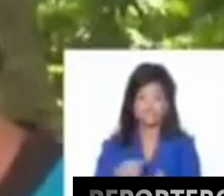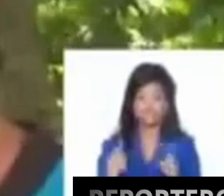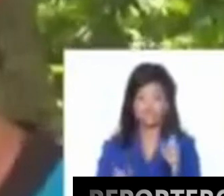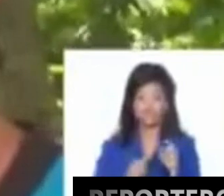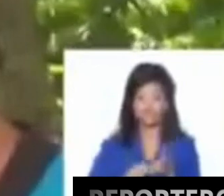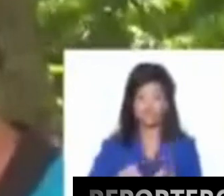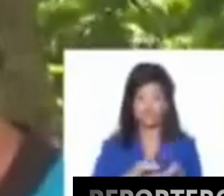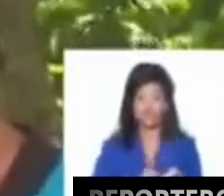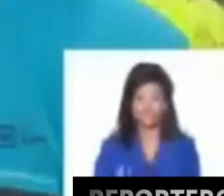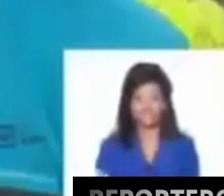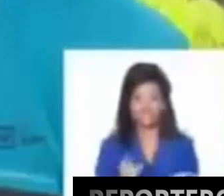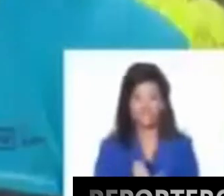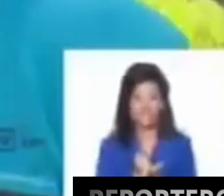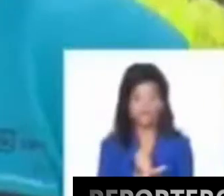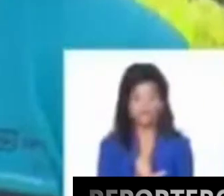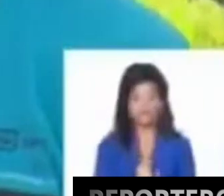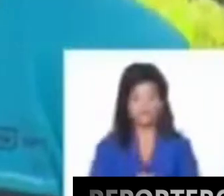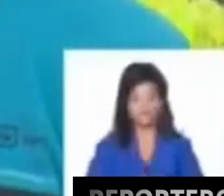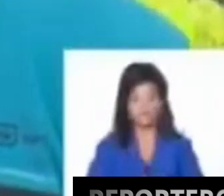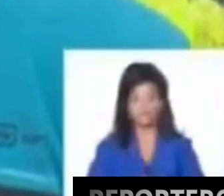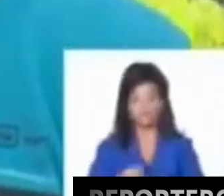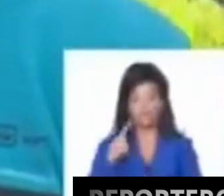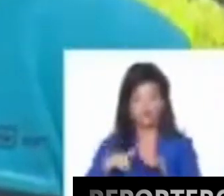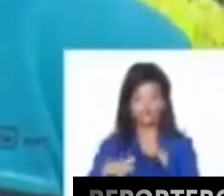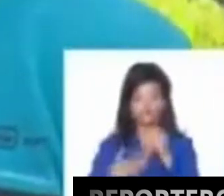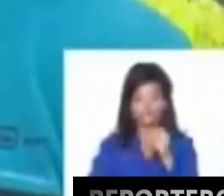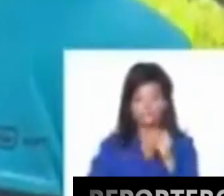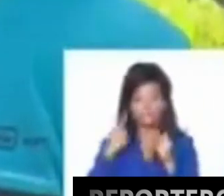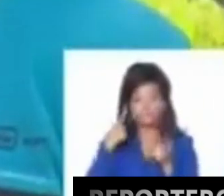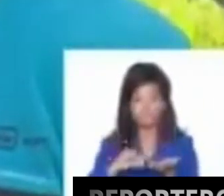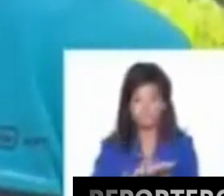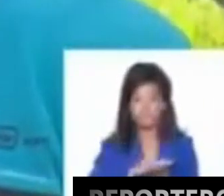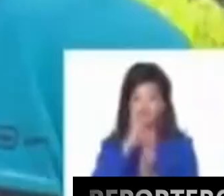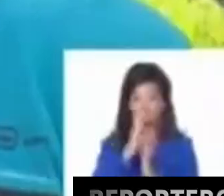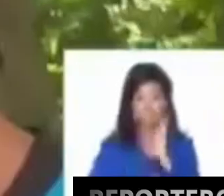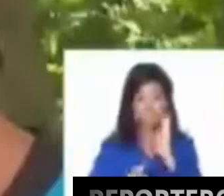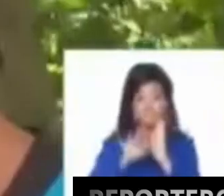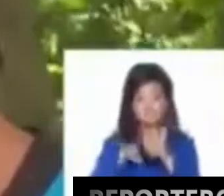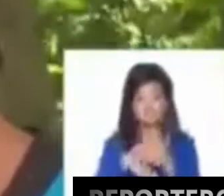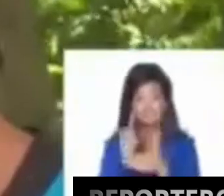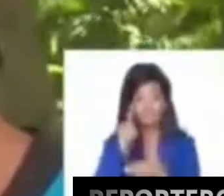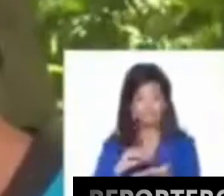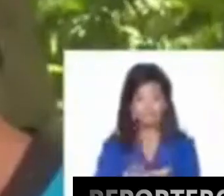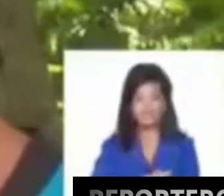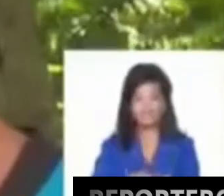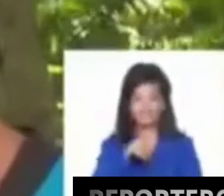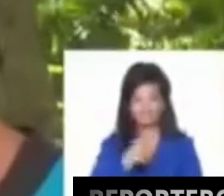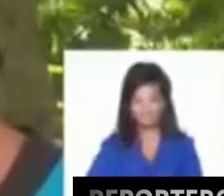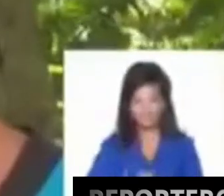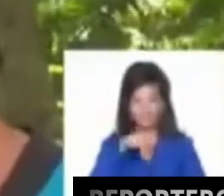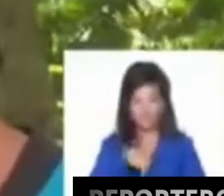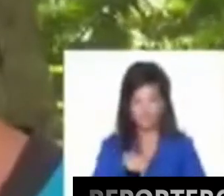para hacer todo lo mejor que pueda hacer por él. Aquí sí no tengo conocimiento ninguno. Ya le dije, hace un mes y 15 días por lo menos ahí que no tengo conocimiento. El hijo que usted tiene aquí ahora mismo en un